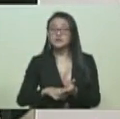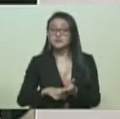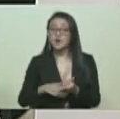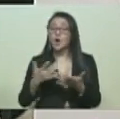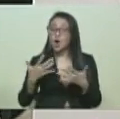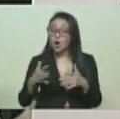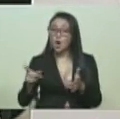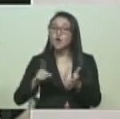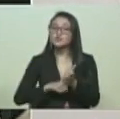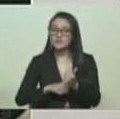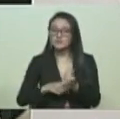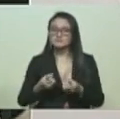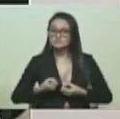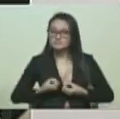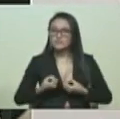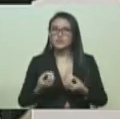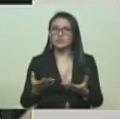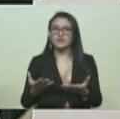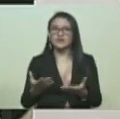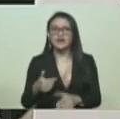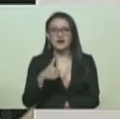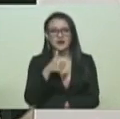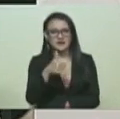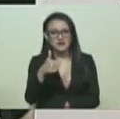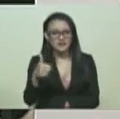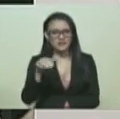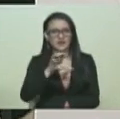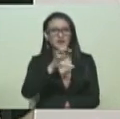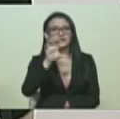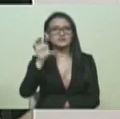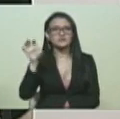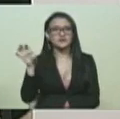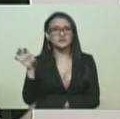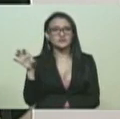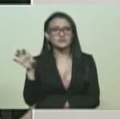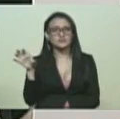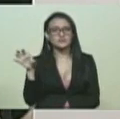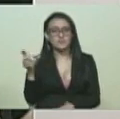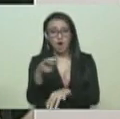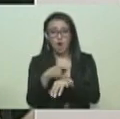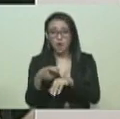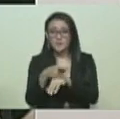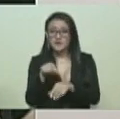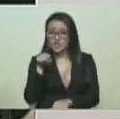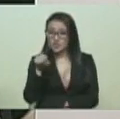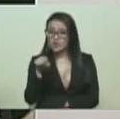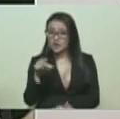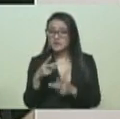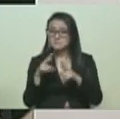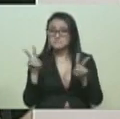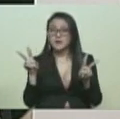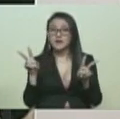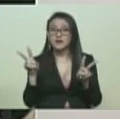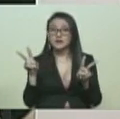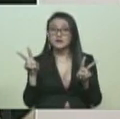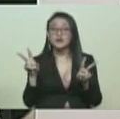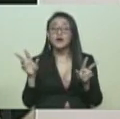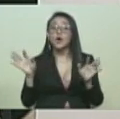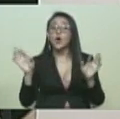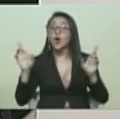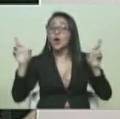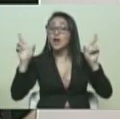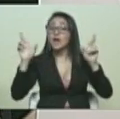decir, garantizaremos en cada estado que los gobernadores de la paz logren el triunfo